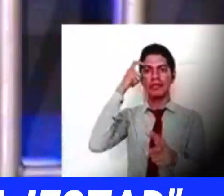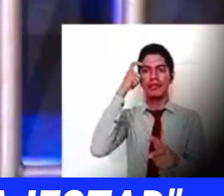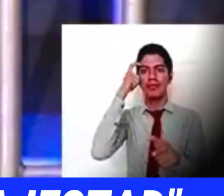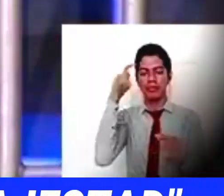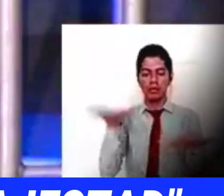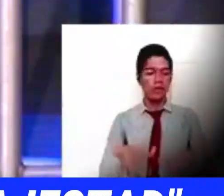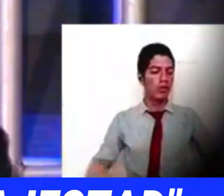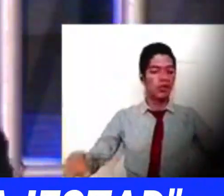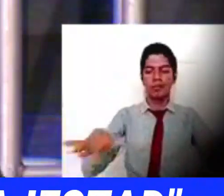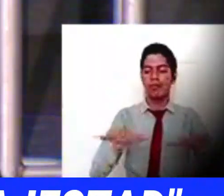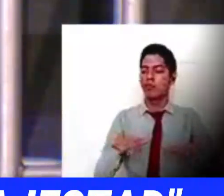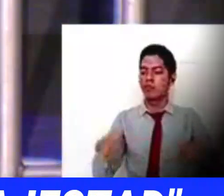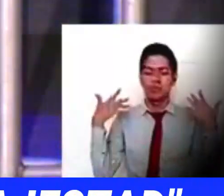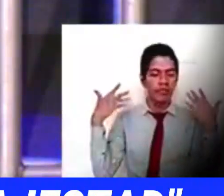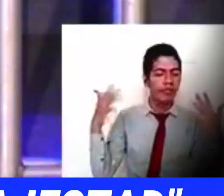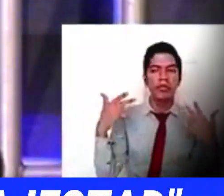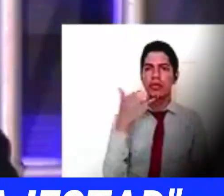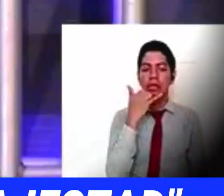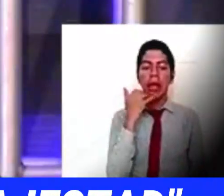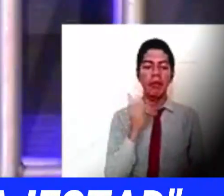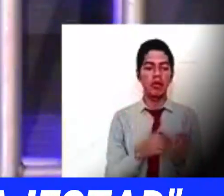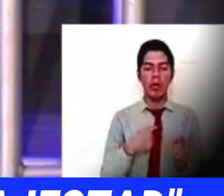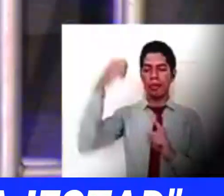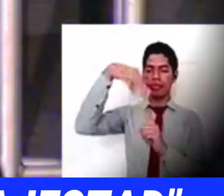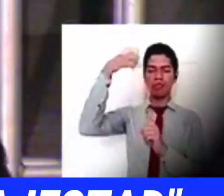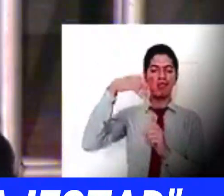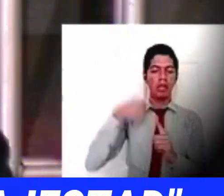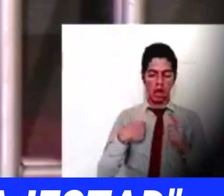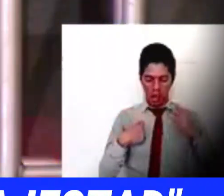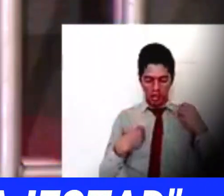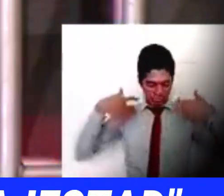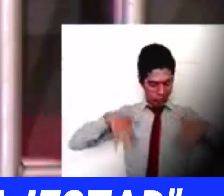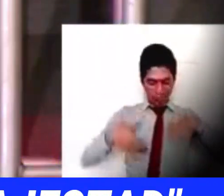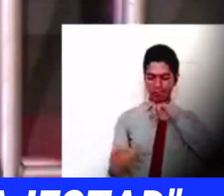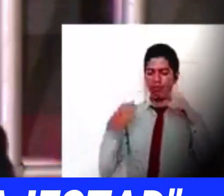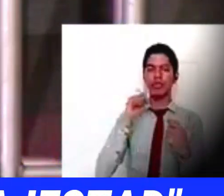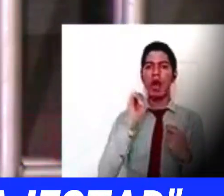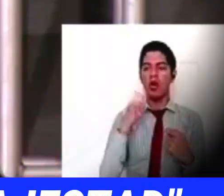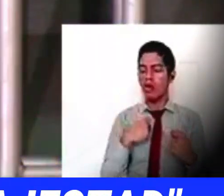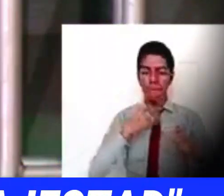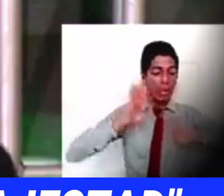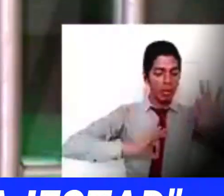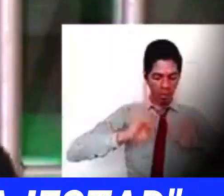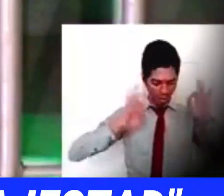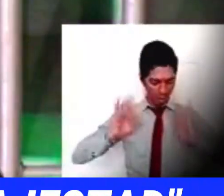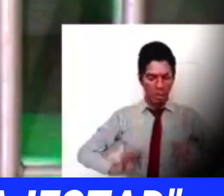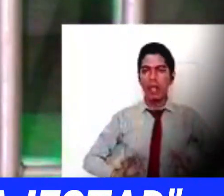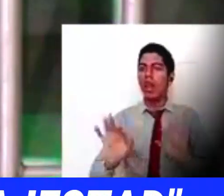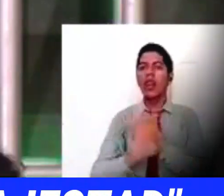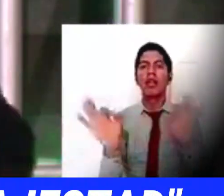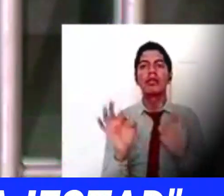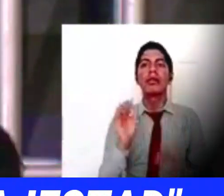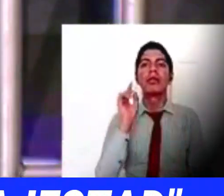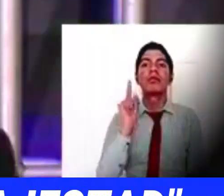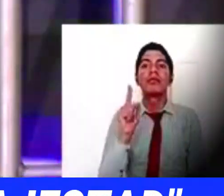una ducha, de cambiarse la túnica. No tuvo tiempo de organizar un protocolo. No, porque Dios todo lo tenía preparado. Tú no tienes